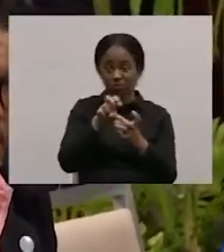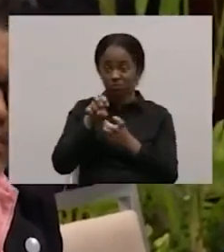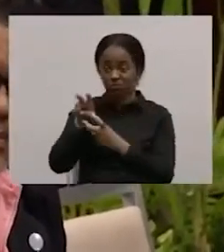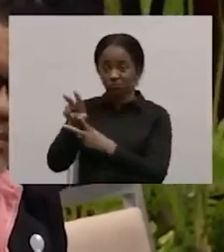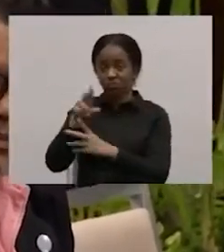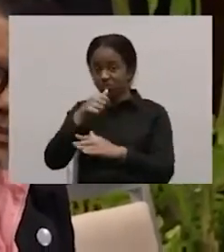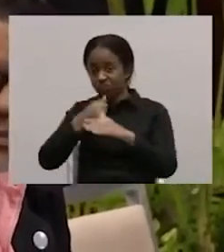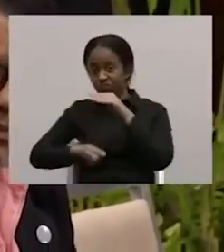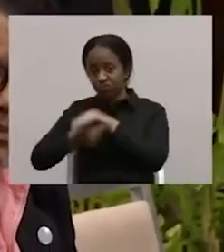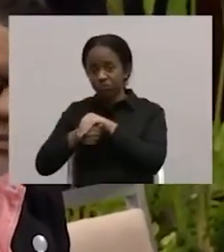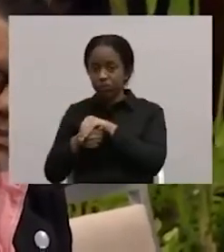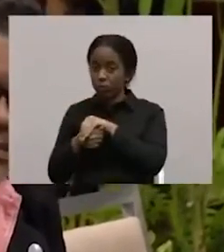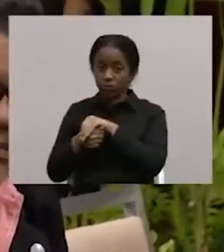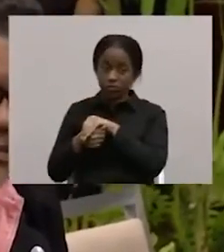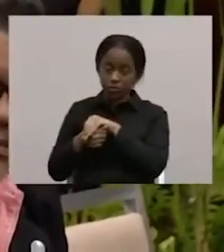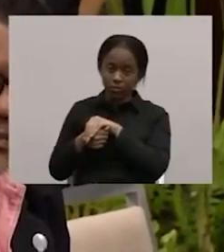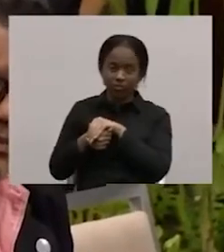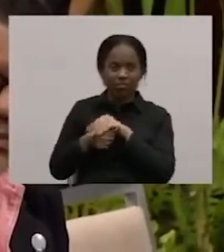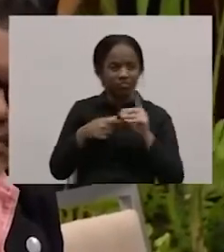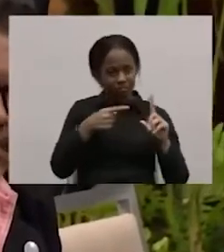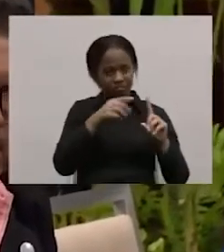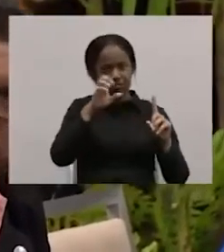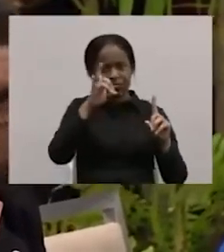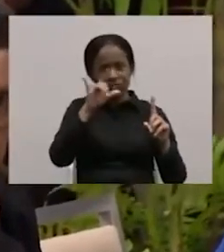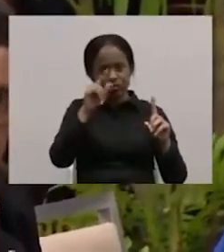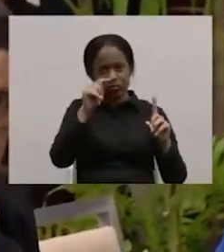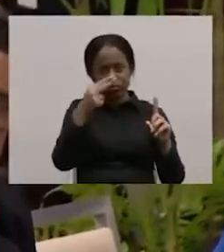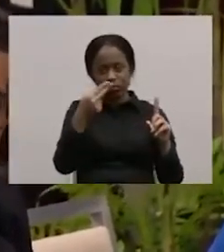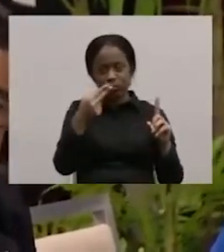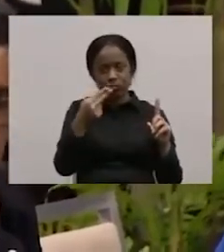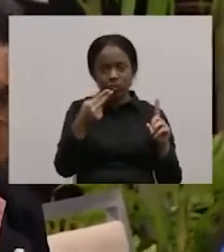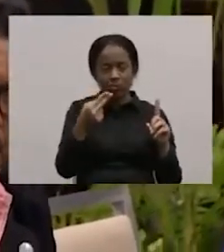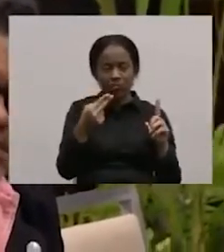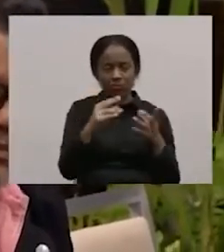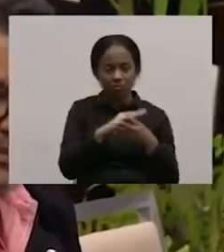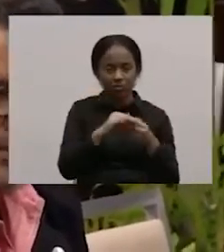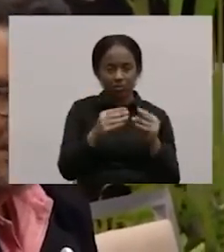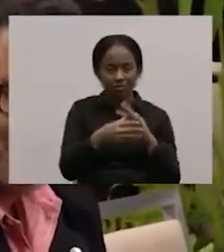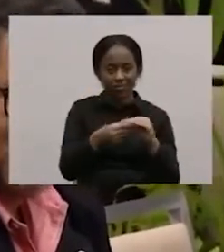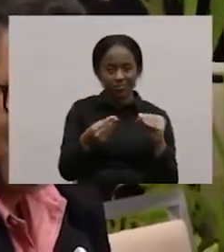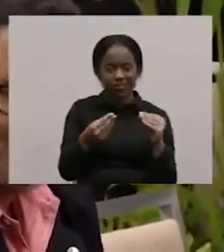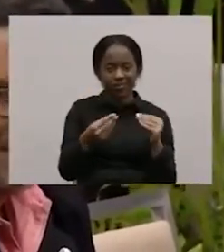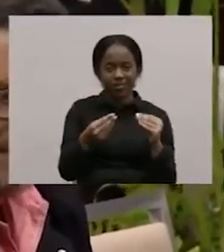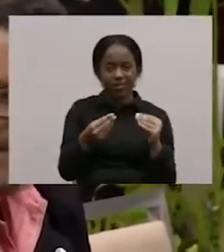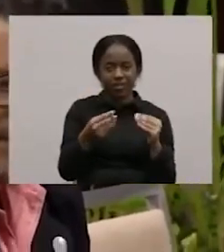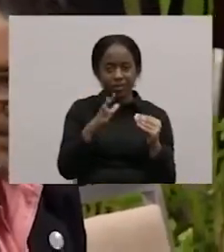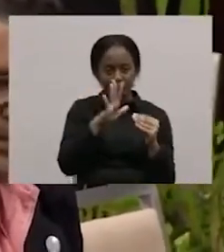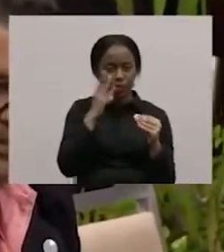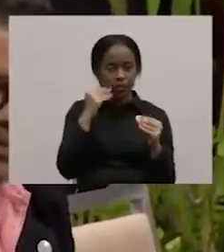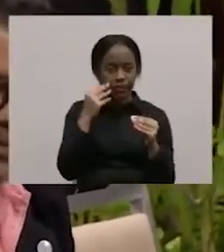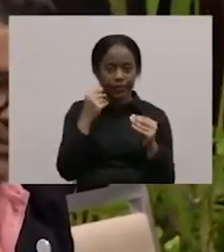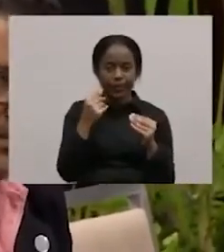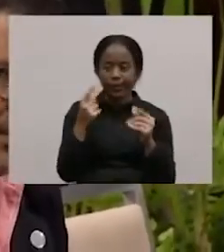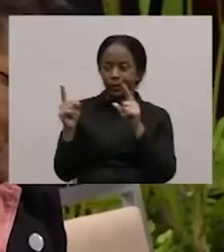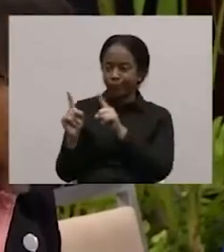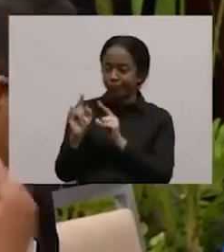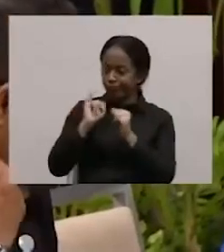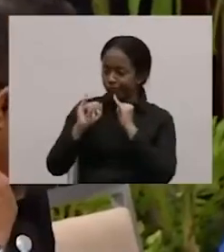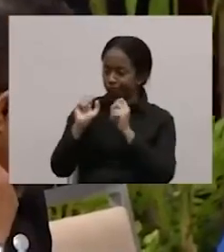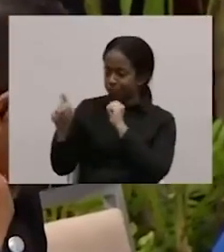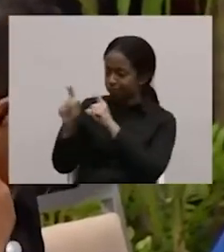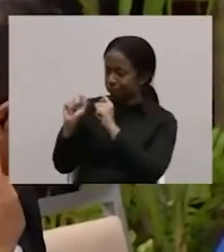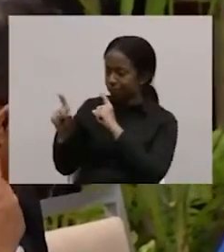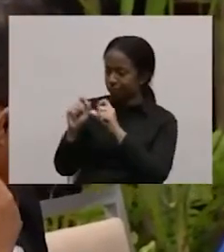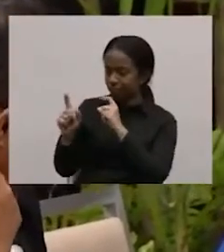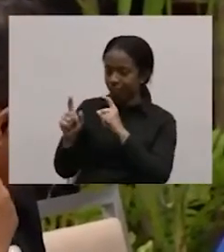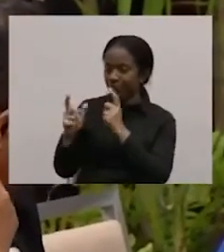Feble dijo eso, que le dijeron después de la entrevista, te voy a decir la verdad, ella tenía